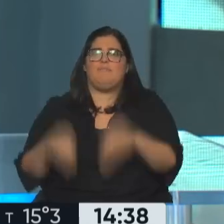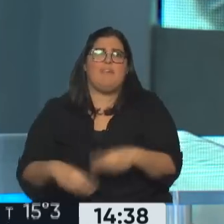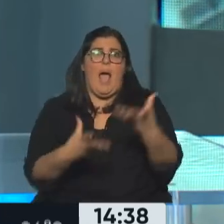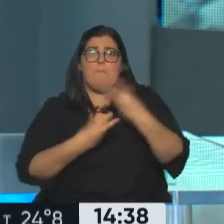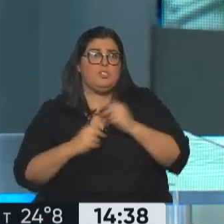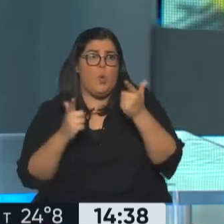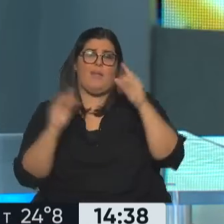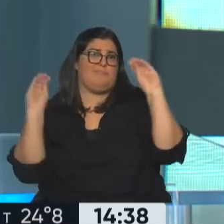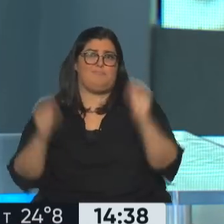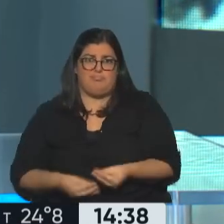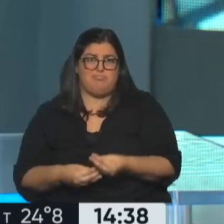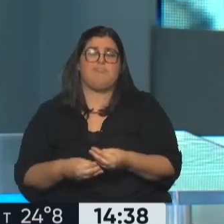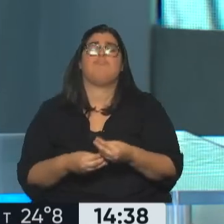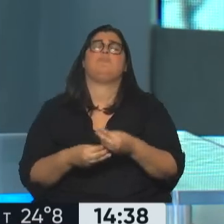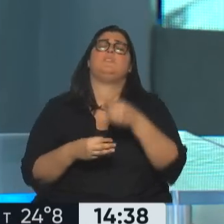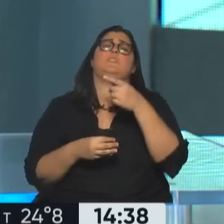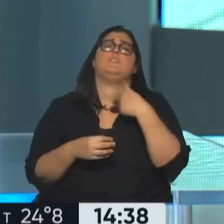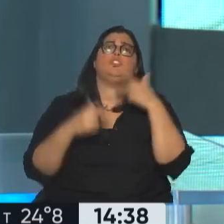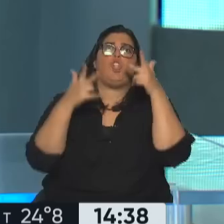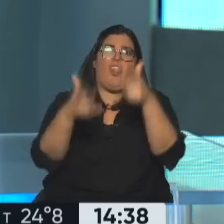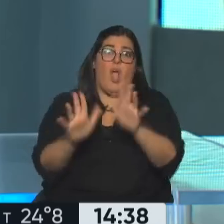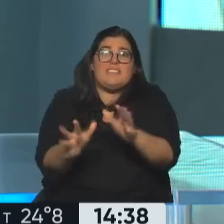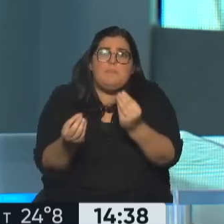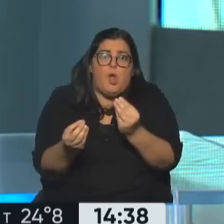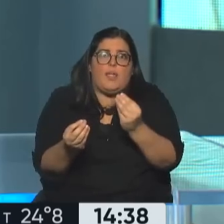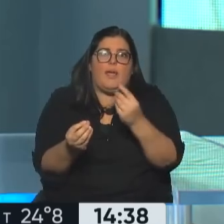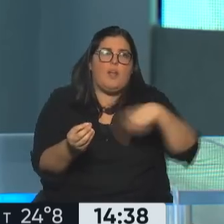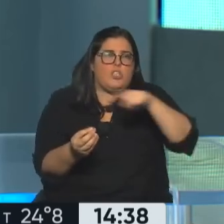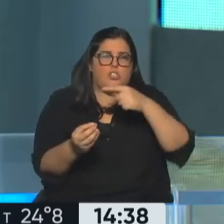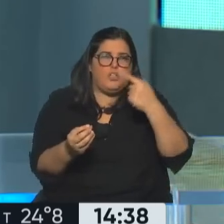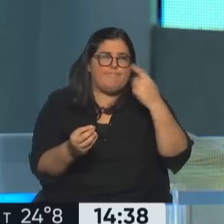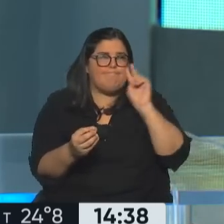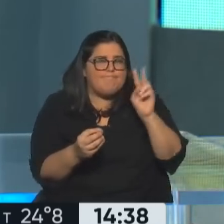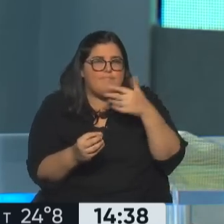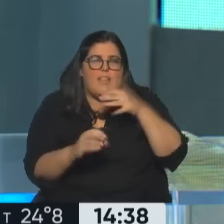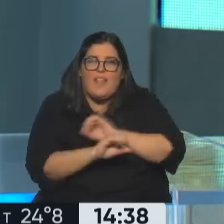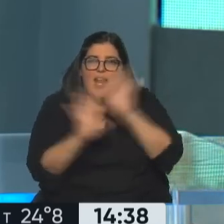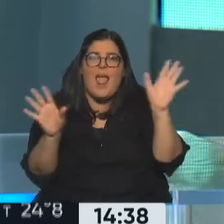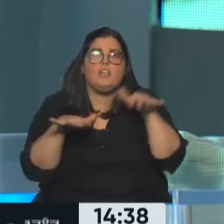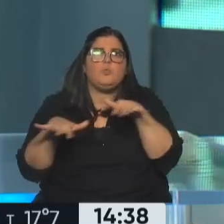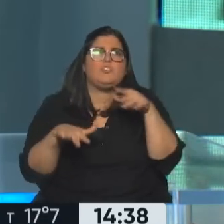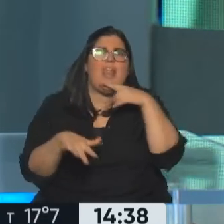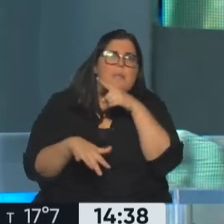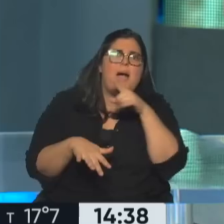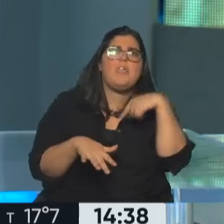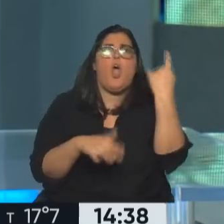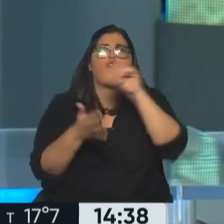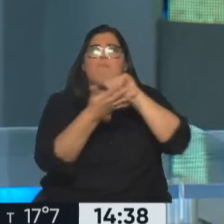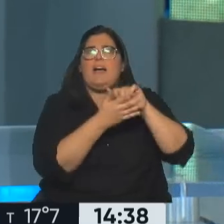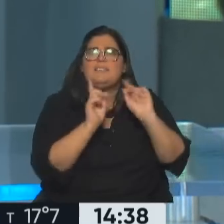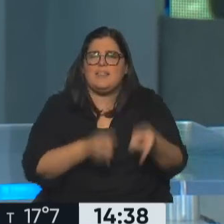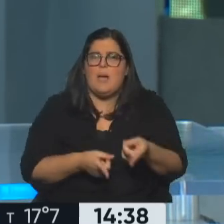apoyo. Digo esto como para tomar dimensión de la situación que se está viviendo en Alemania y en otras partes del mundo, pero en